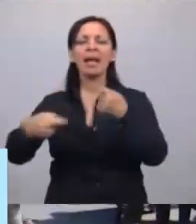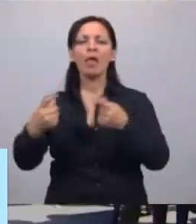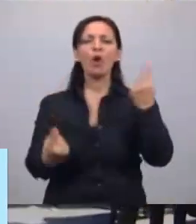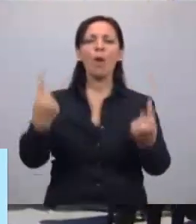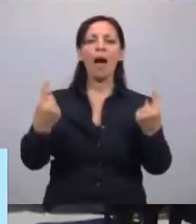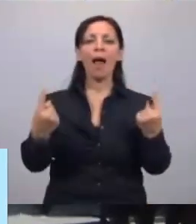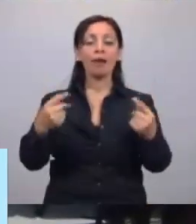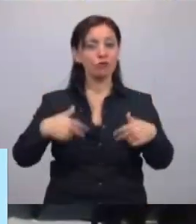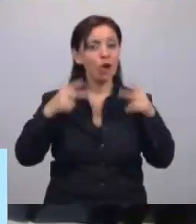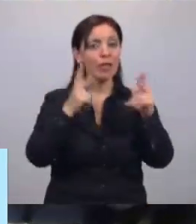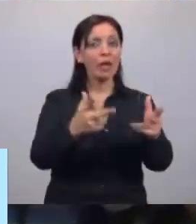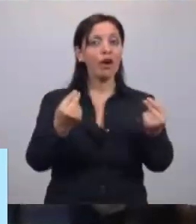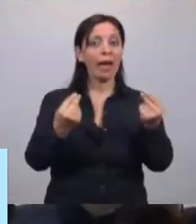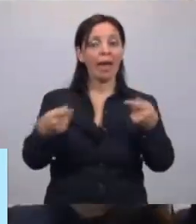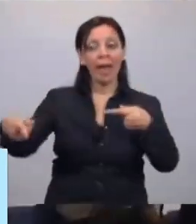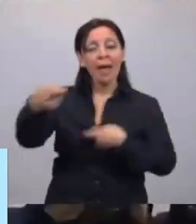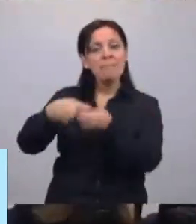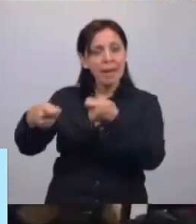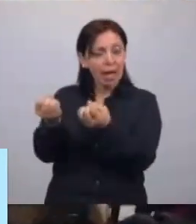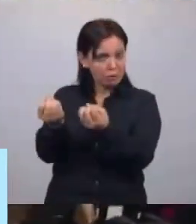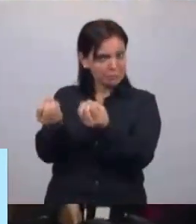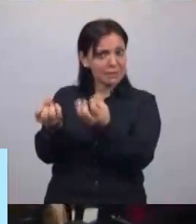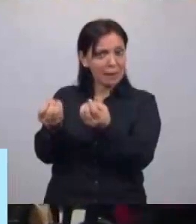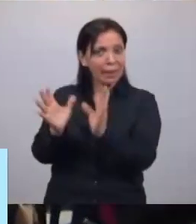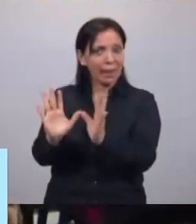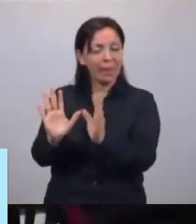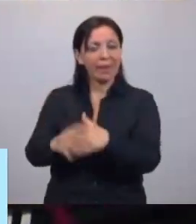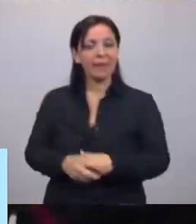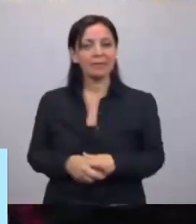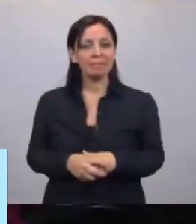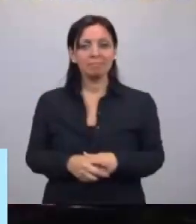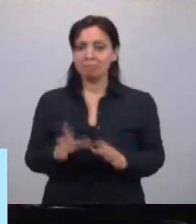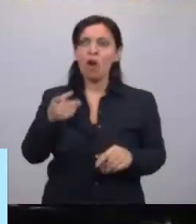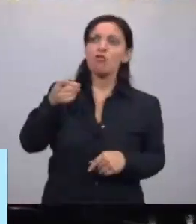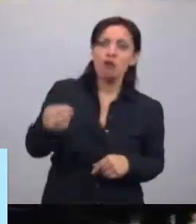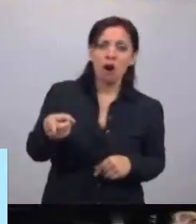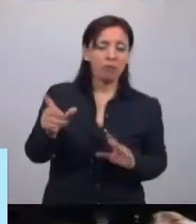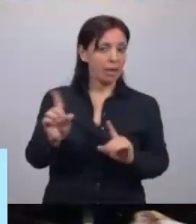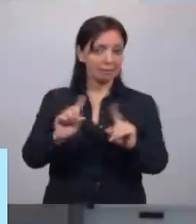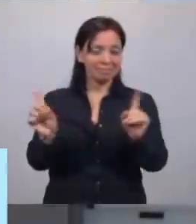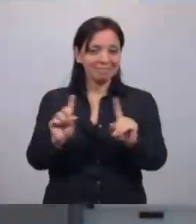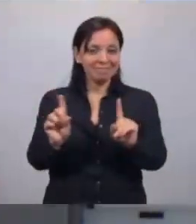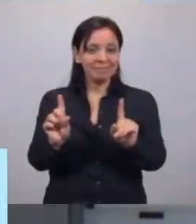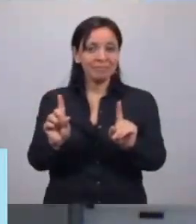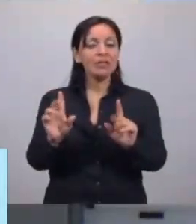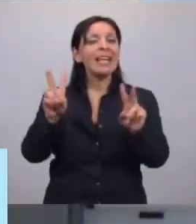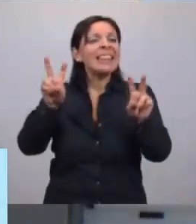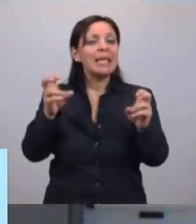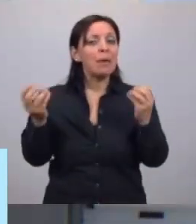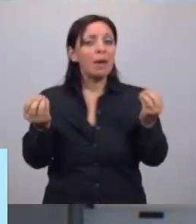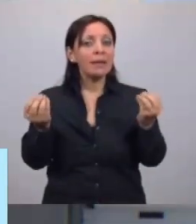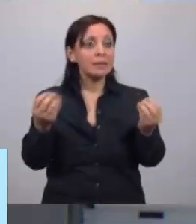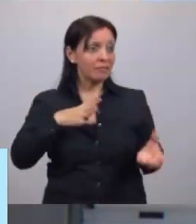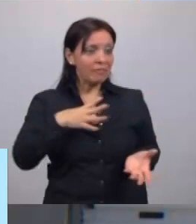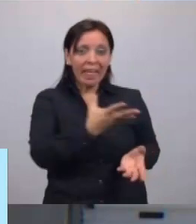les digo el mercado está muy bien no tenemos nada contra el mercado el tema es que acá